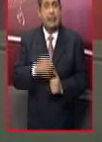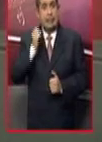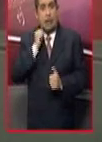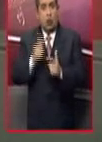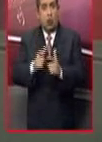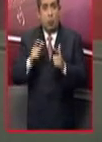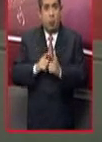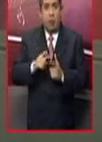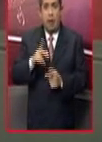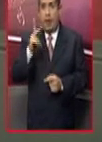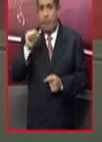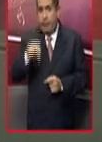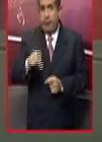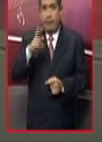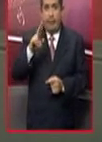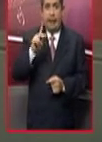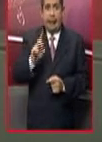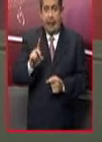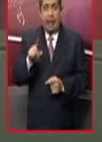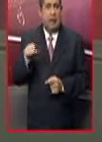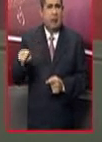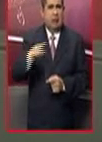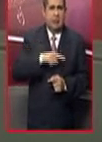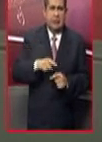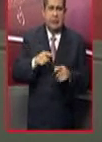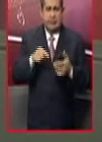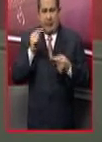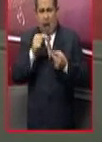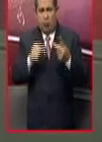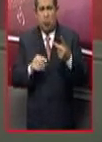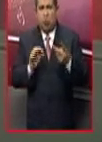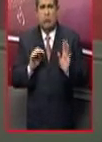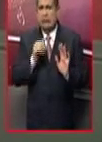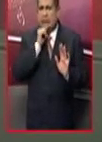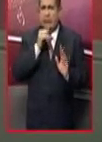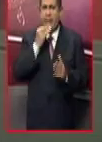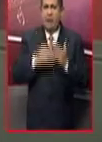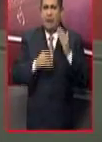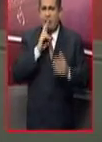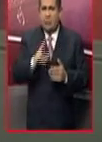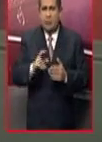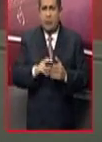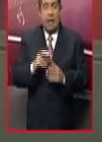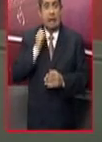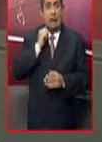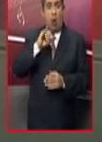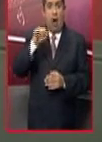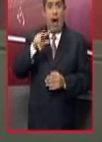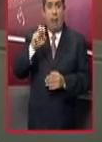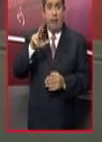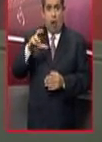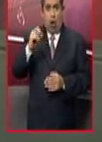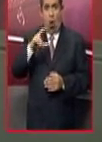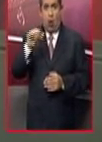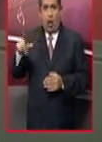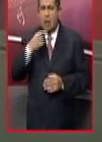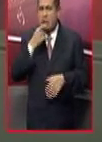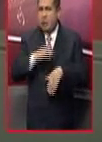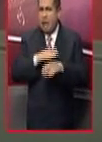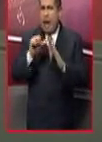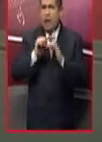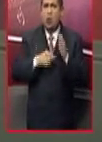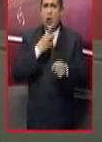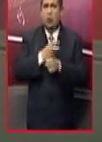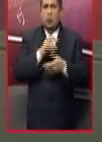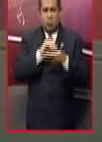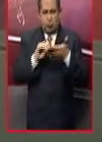Senadores de los grupos parlamentarios del PAN y el PRD presentaron diversas reservas al dictamen. El senador Javier Corral planteó una para modificar el artículo 2 en relación